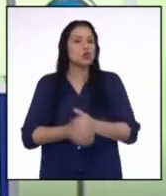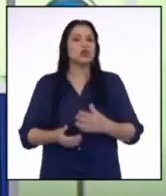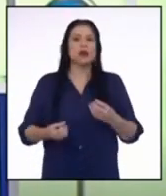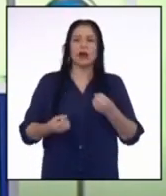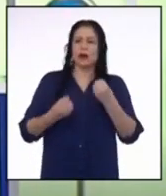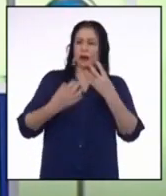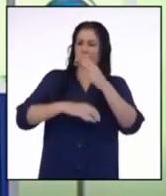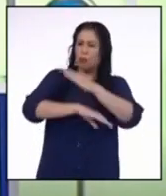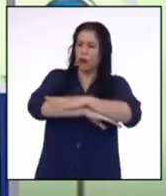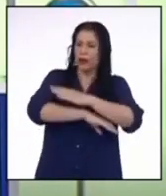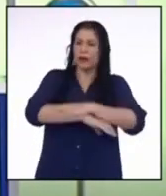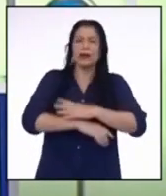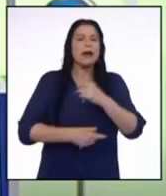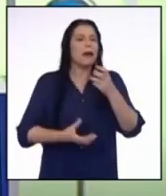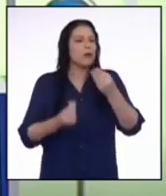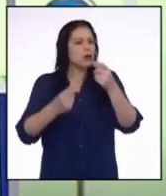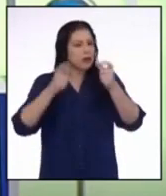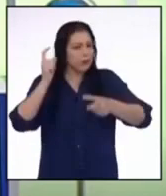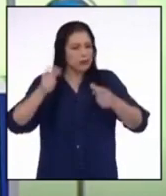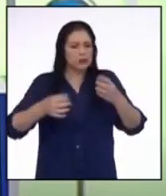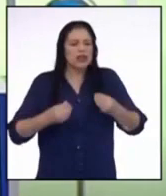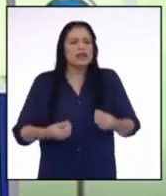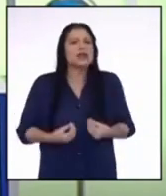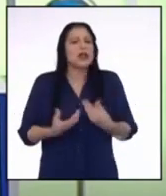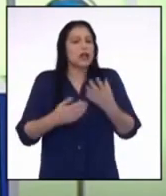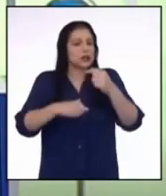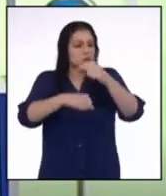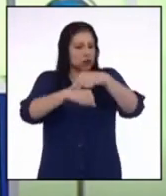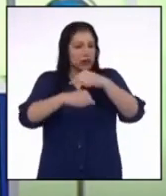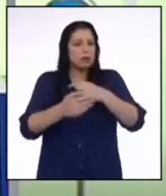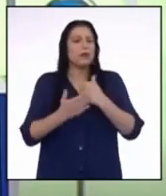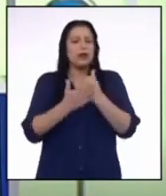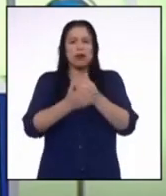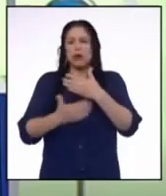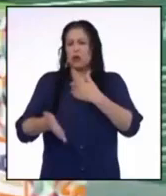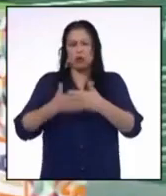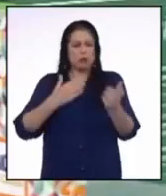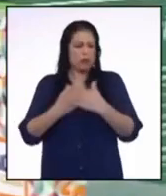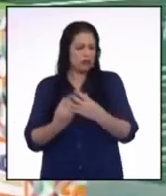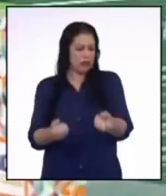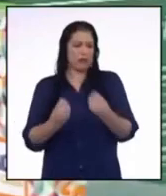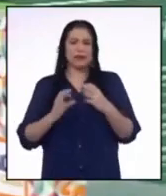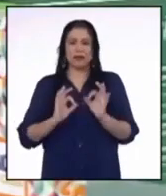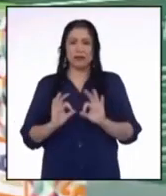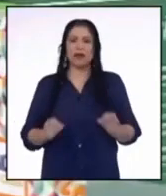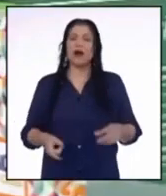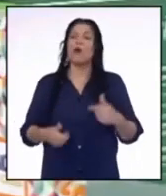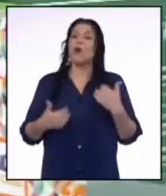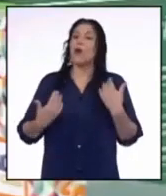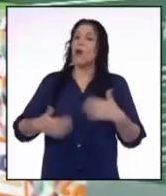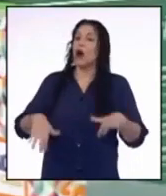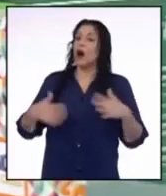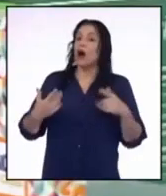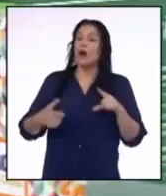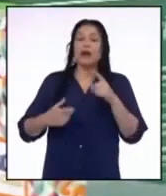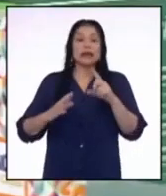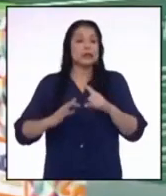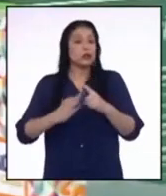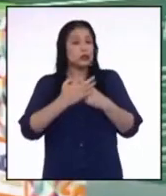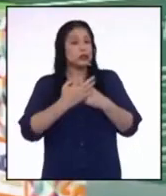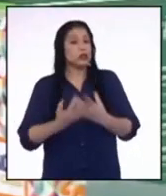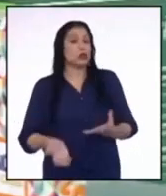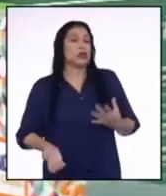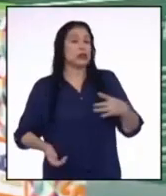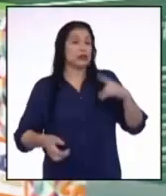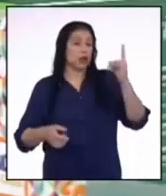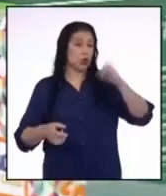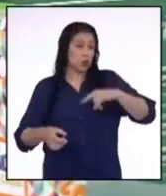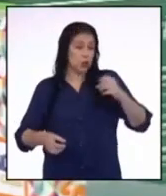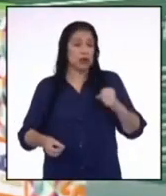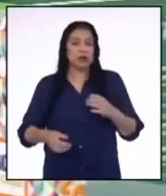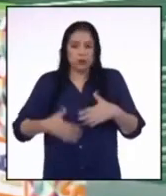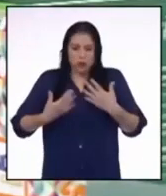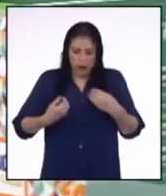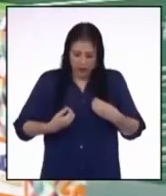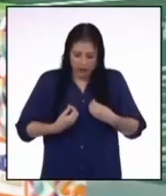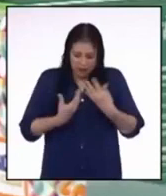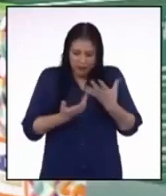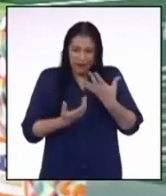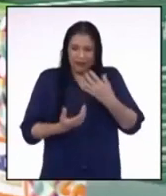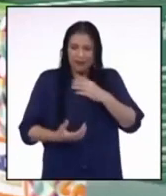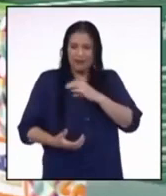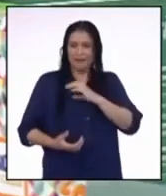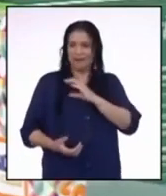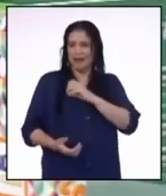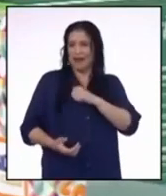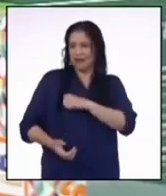personas dispuestas a entregar su tiempo para ayudar a los demás, sin nada a cambio. No hay duda de que las situaciones de desastre nos pueden ayudar a sacar lo mejor de